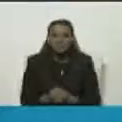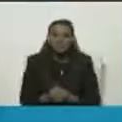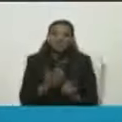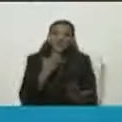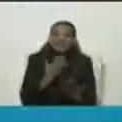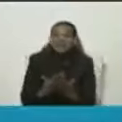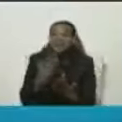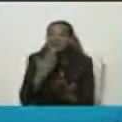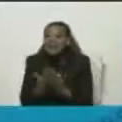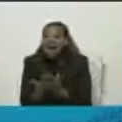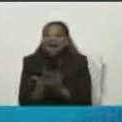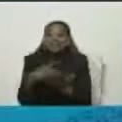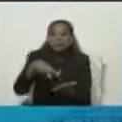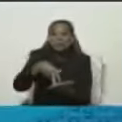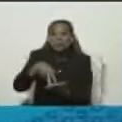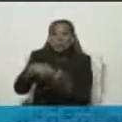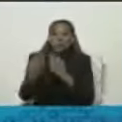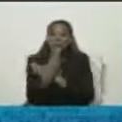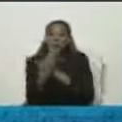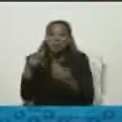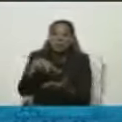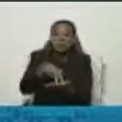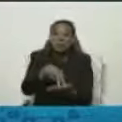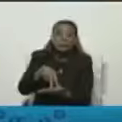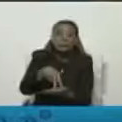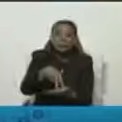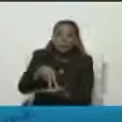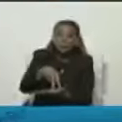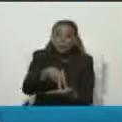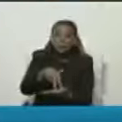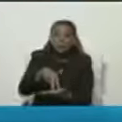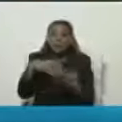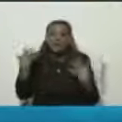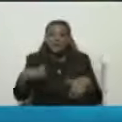Gracias, gracias. Nos vamos a caer. Cuidado, ¿no?